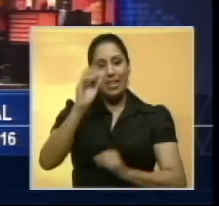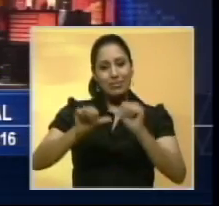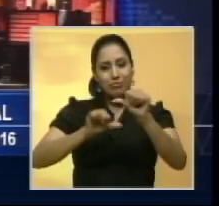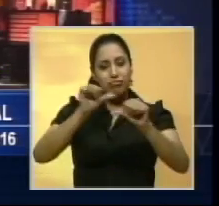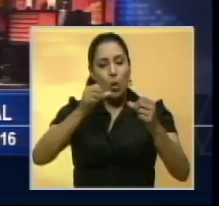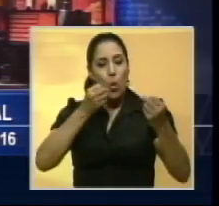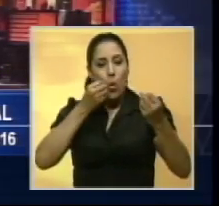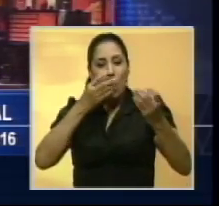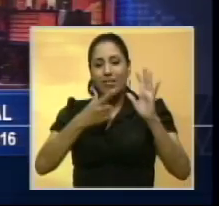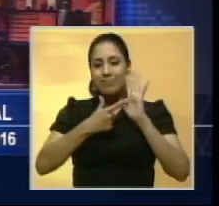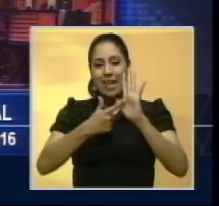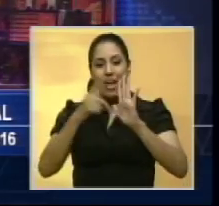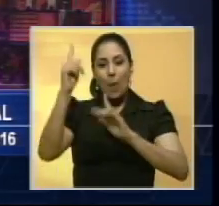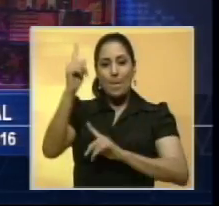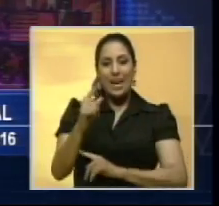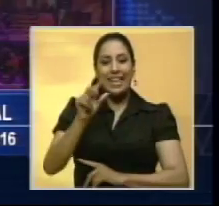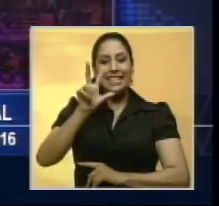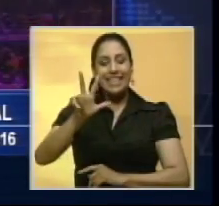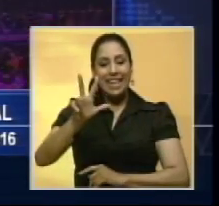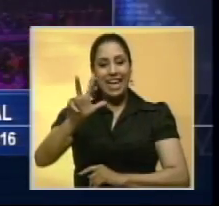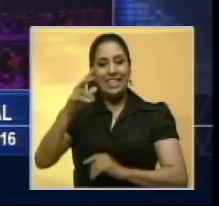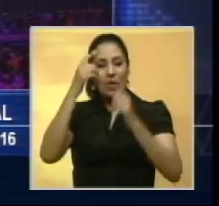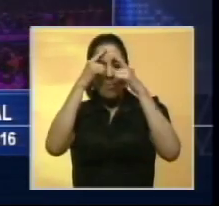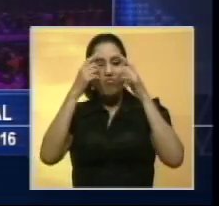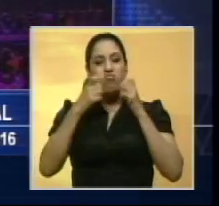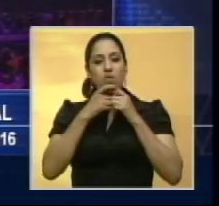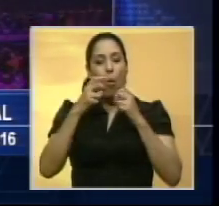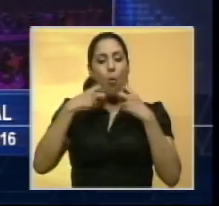en la que destaca la llegada de 3 carabelas al territorio sudamericano,